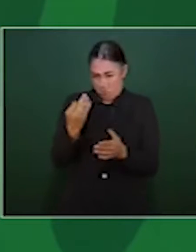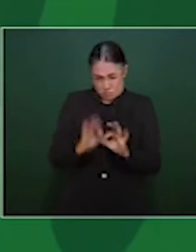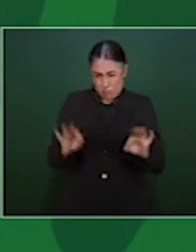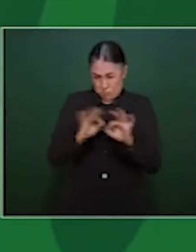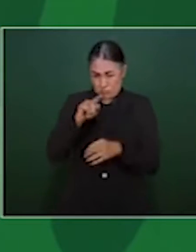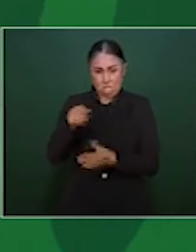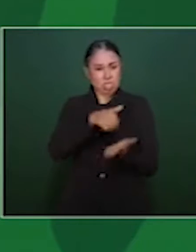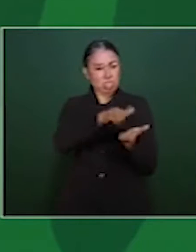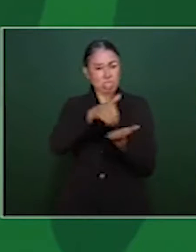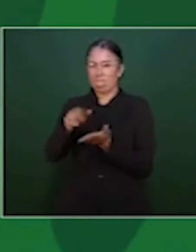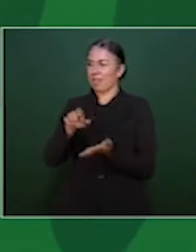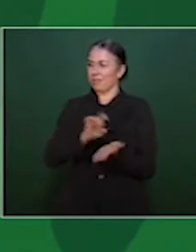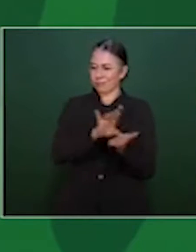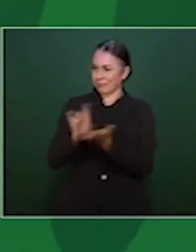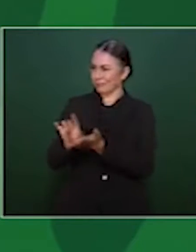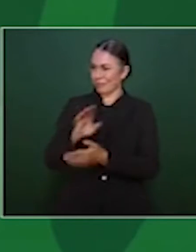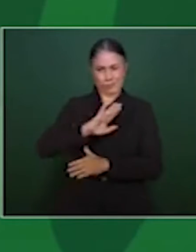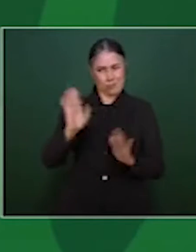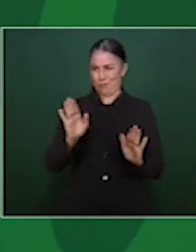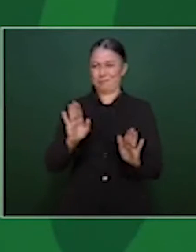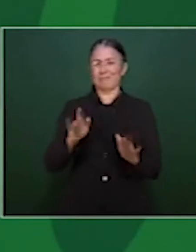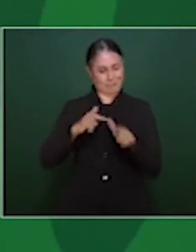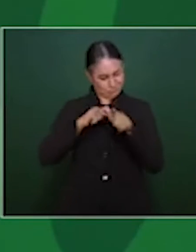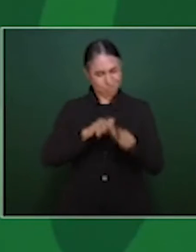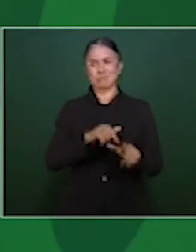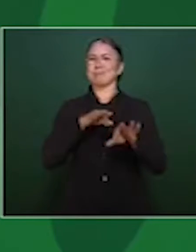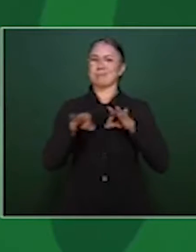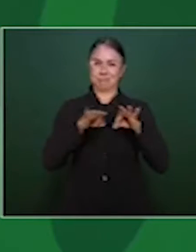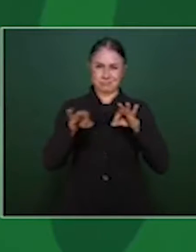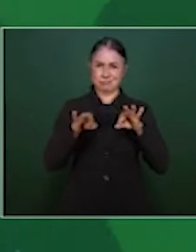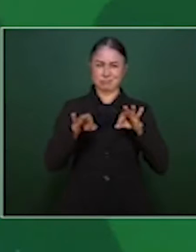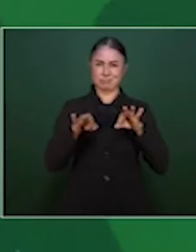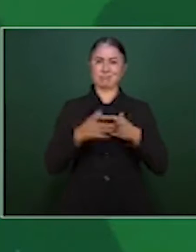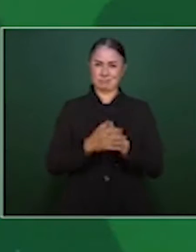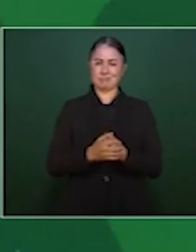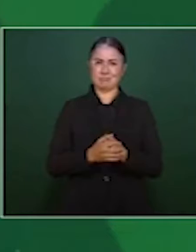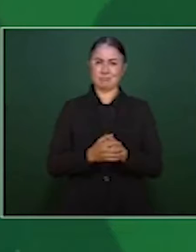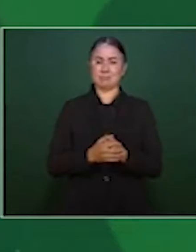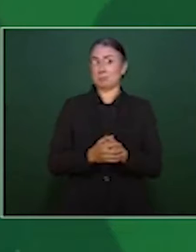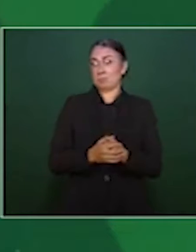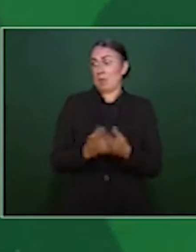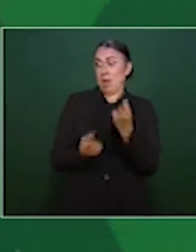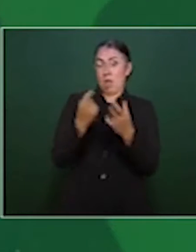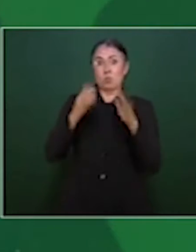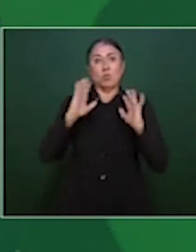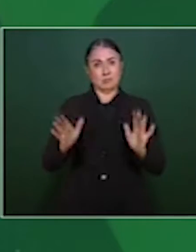nadie, que al contrario, quienes fueron